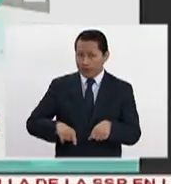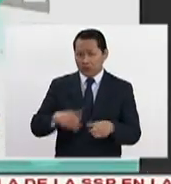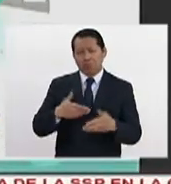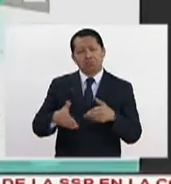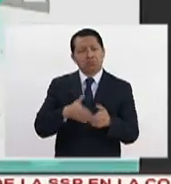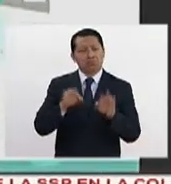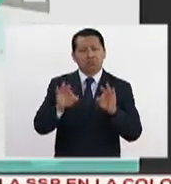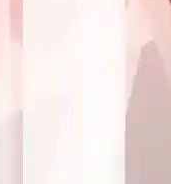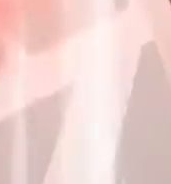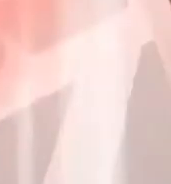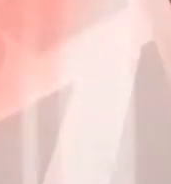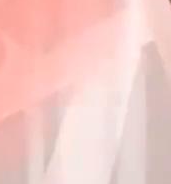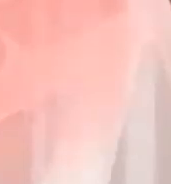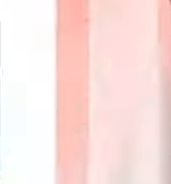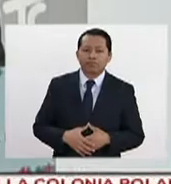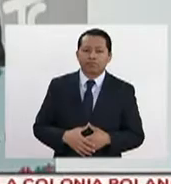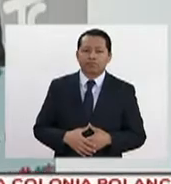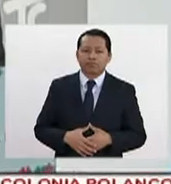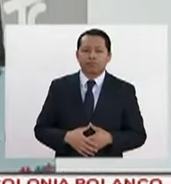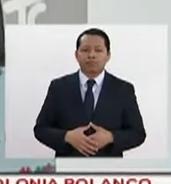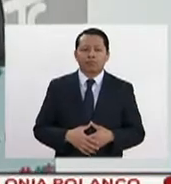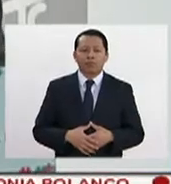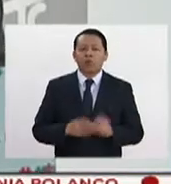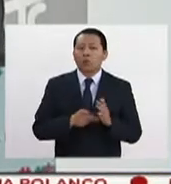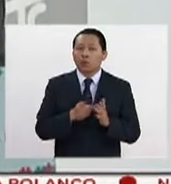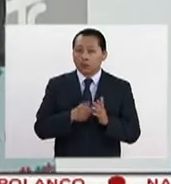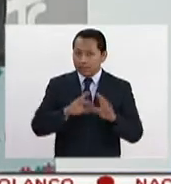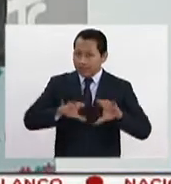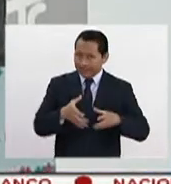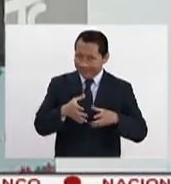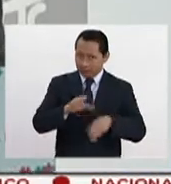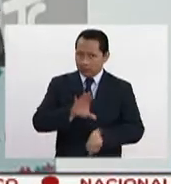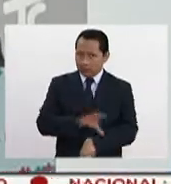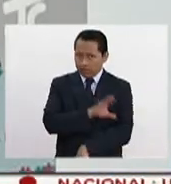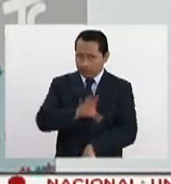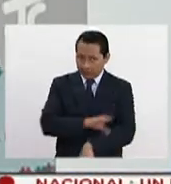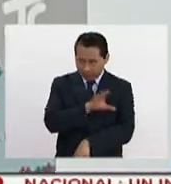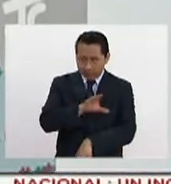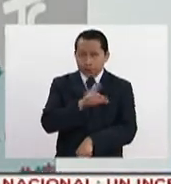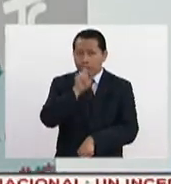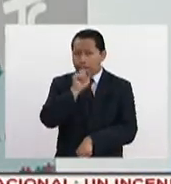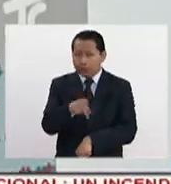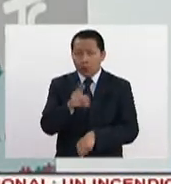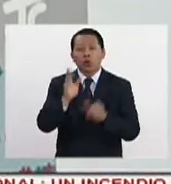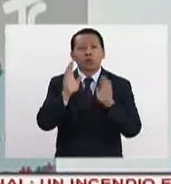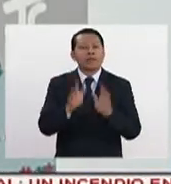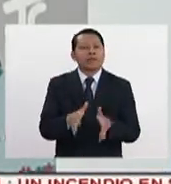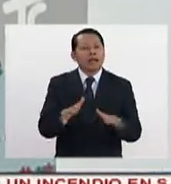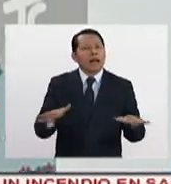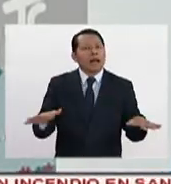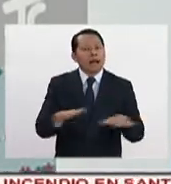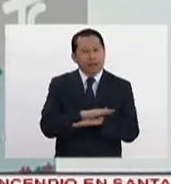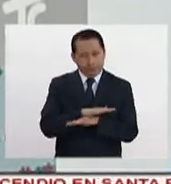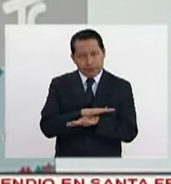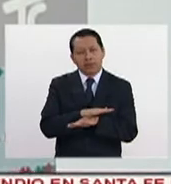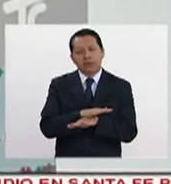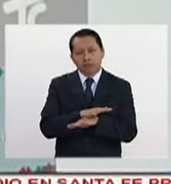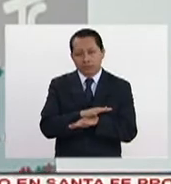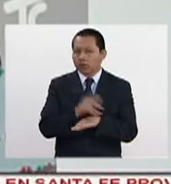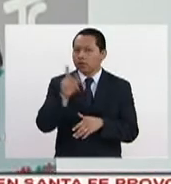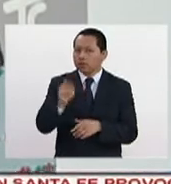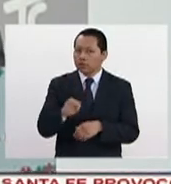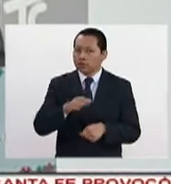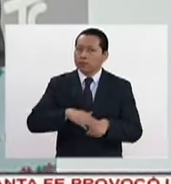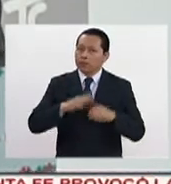moderno. La realidad del sector energético mexicano ya cambió. El ingreso de